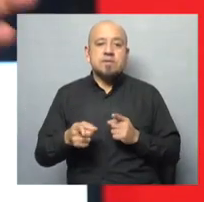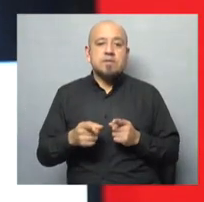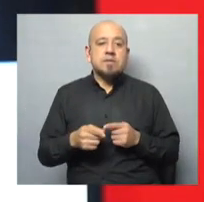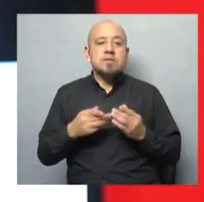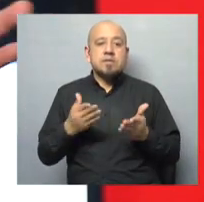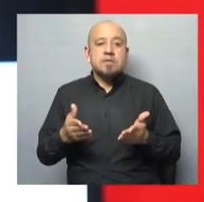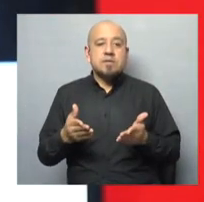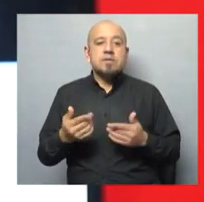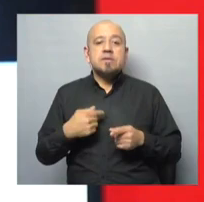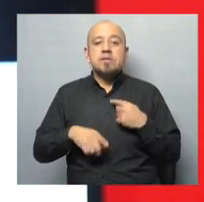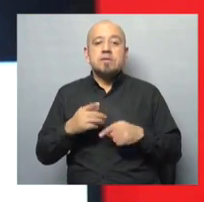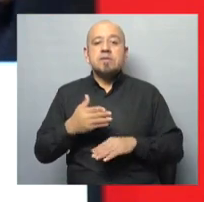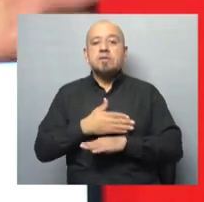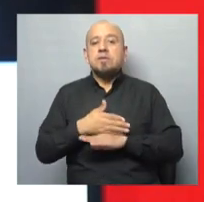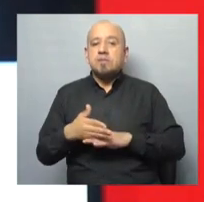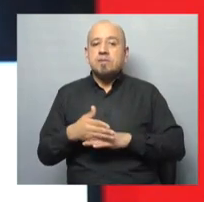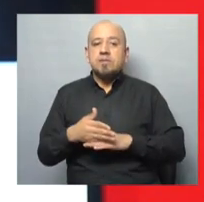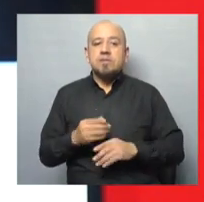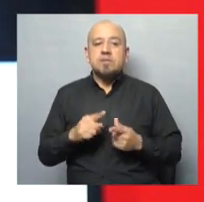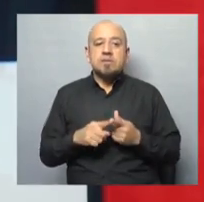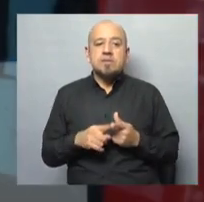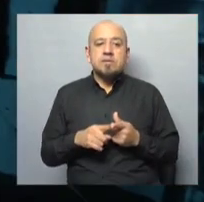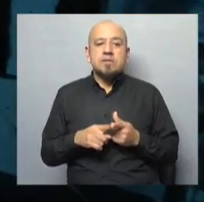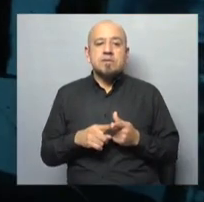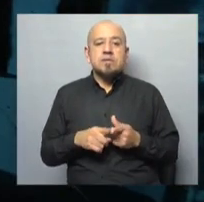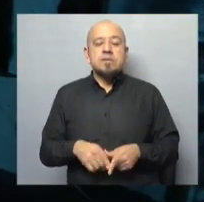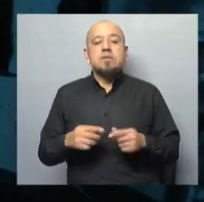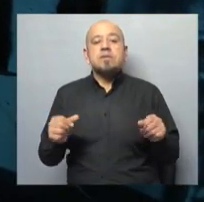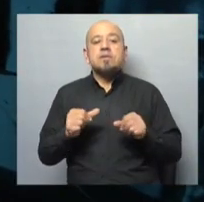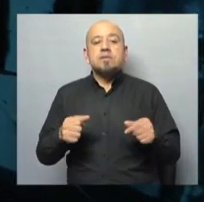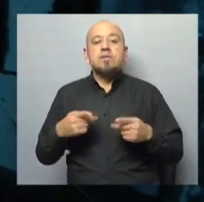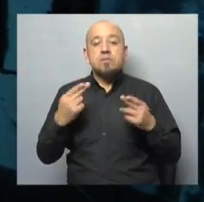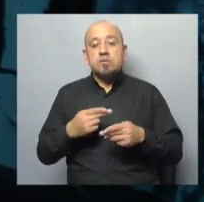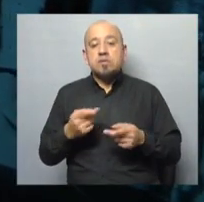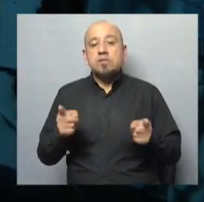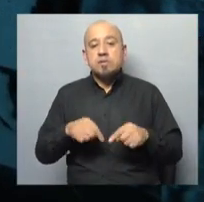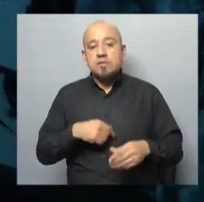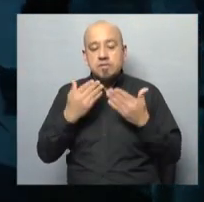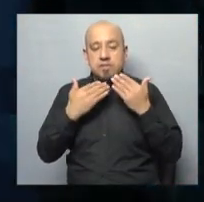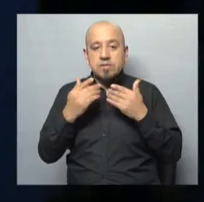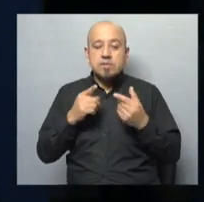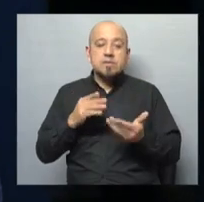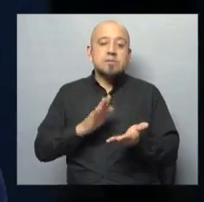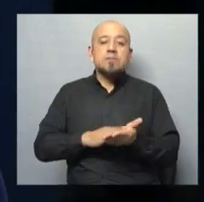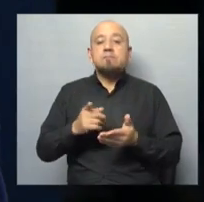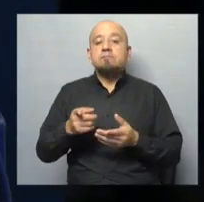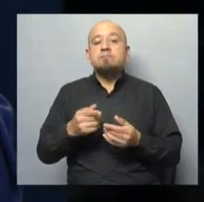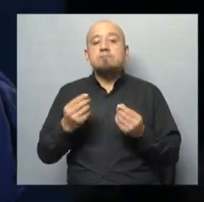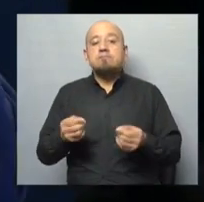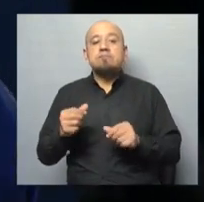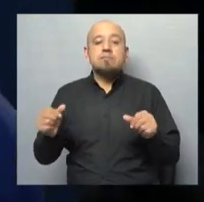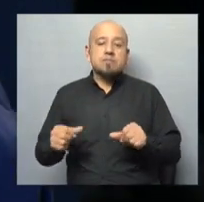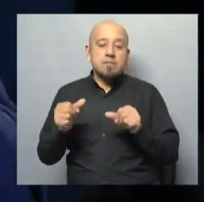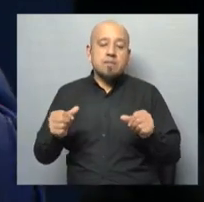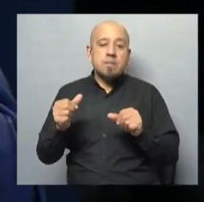eso no te entusiasma después bueno vamos a hacer una pausa y vamos a empezar a hablar con ustedes de que éste de creación